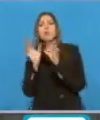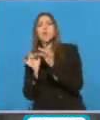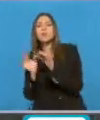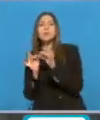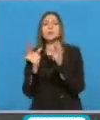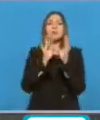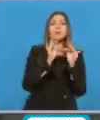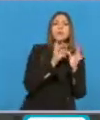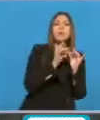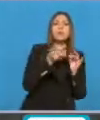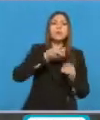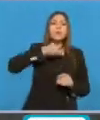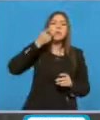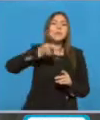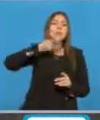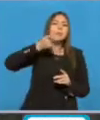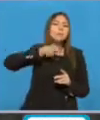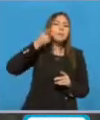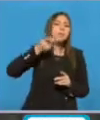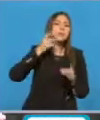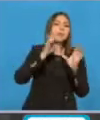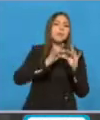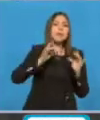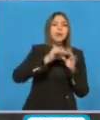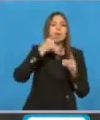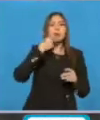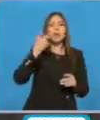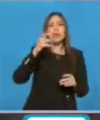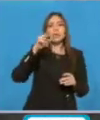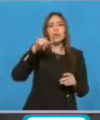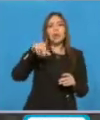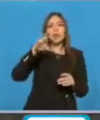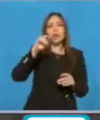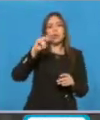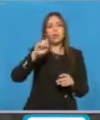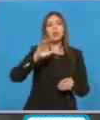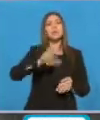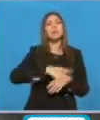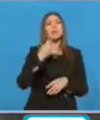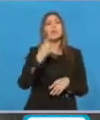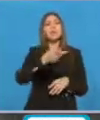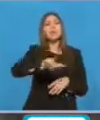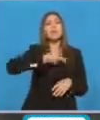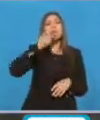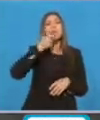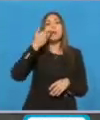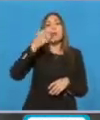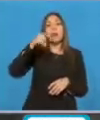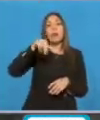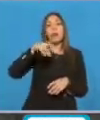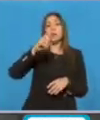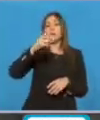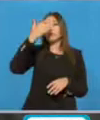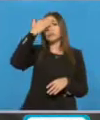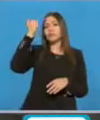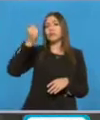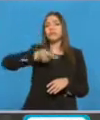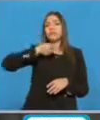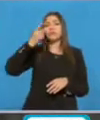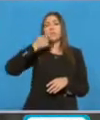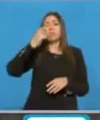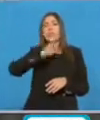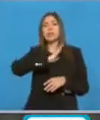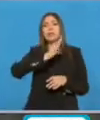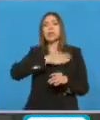le soplaba al oído, pero más que nada porque le traducía del náhuatl al español y del español al náhuatl, le